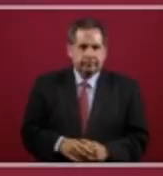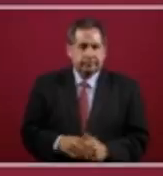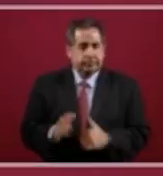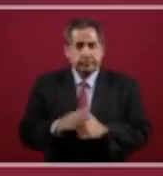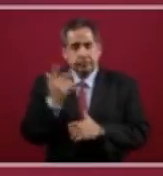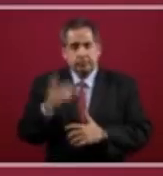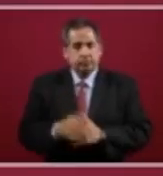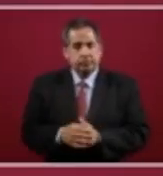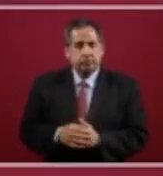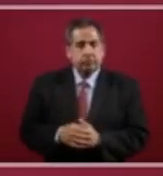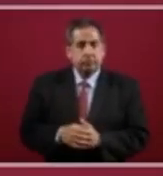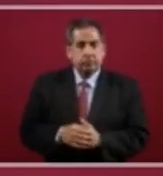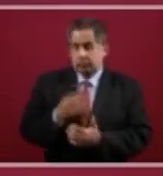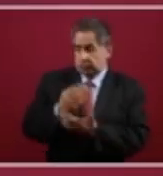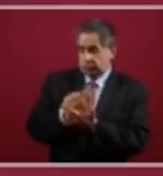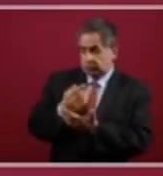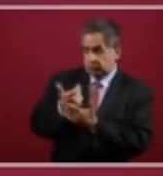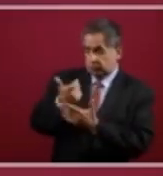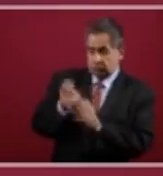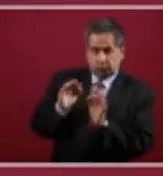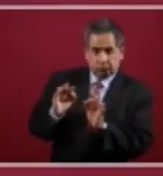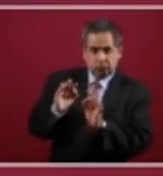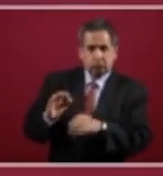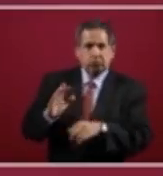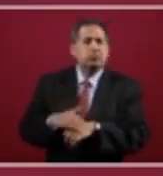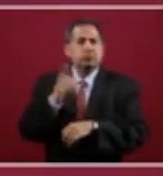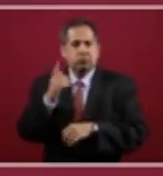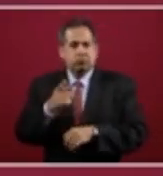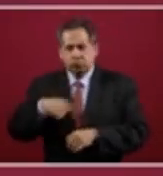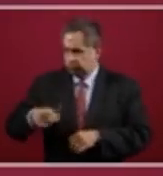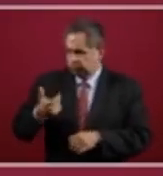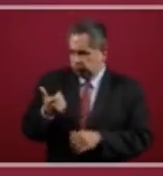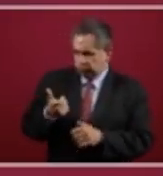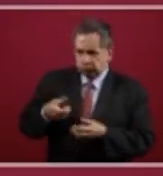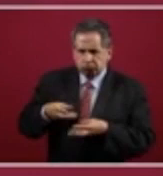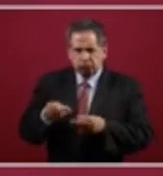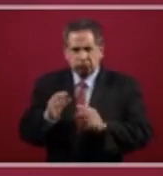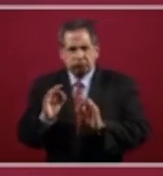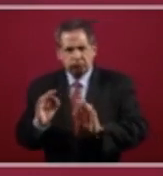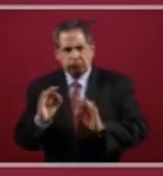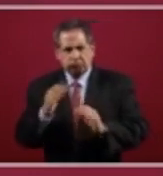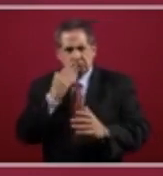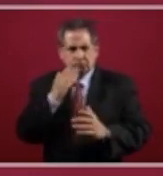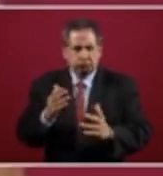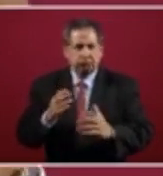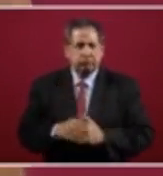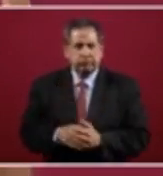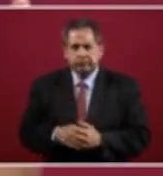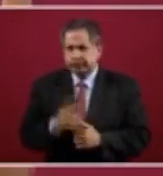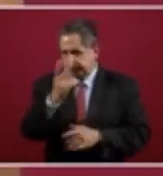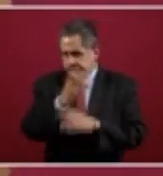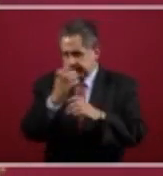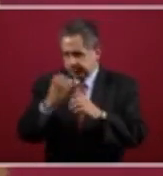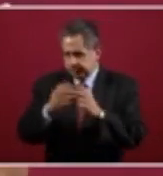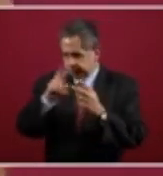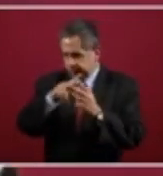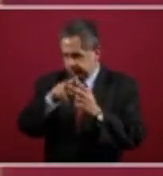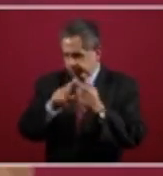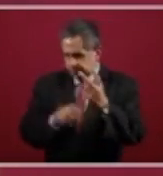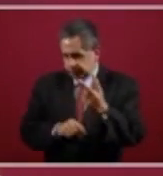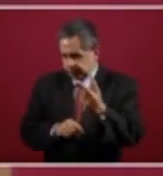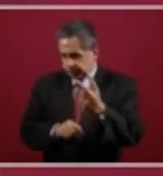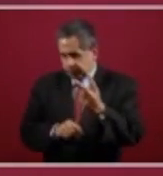¿Por qué está bien la economía? ¿Por qué están bien las finanzas públicas? Por dos cosas que